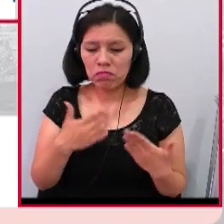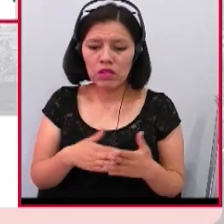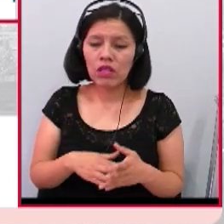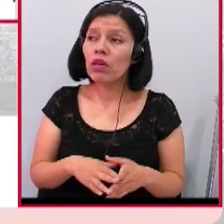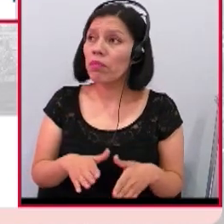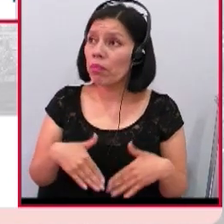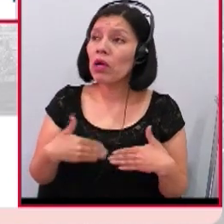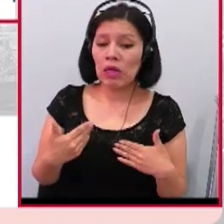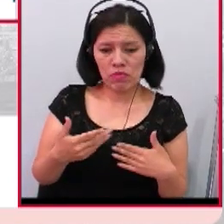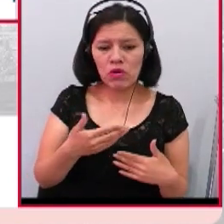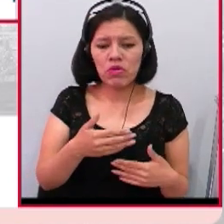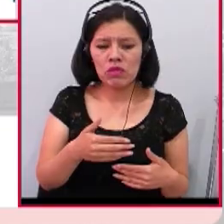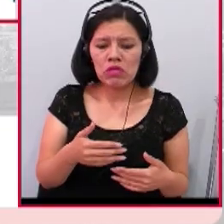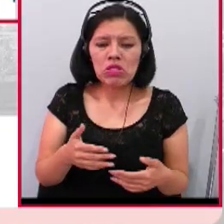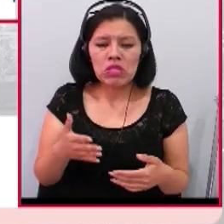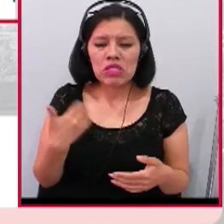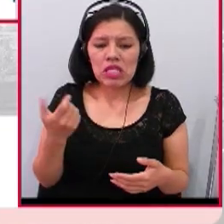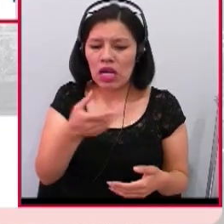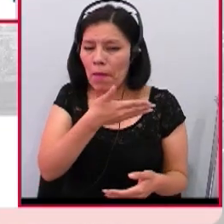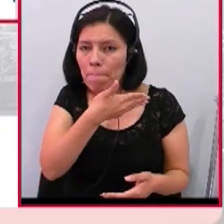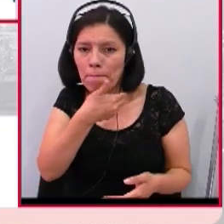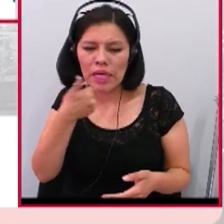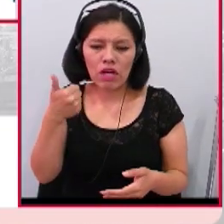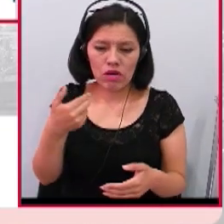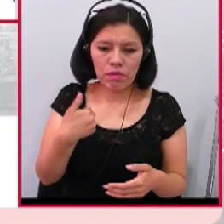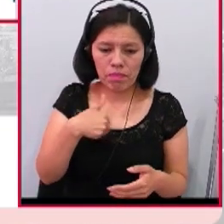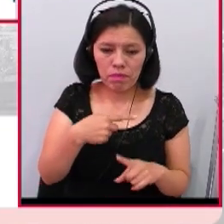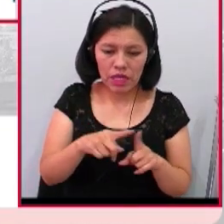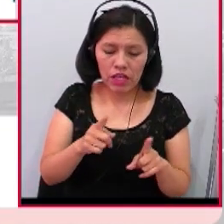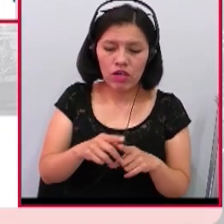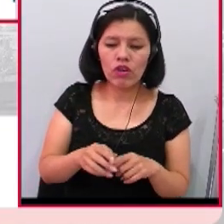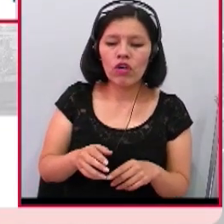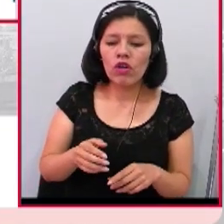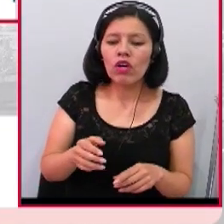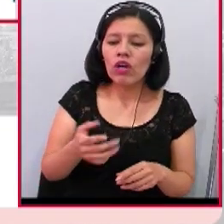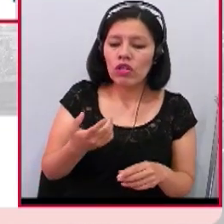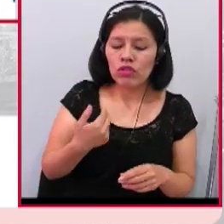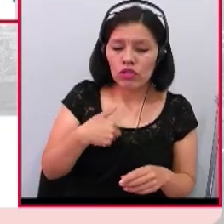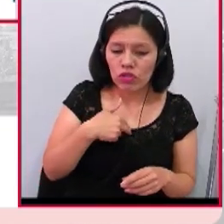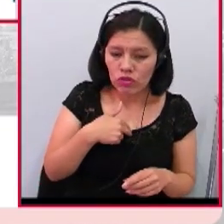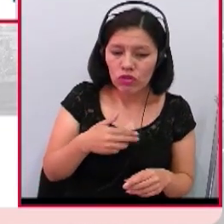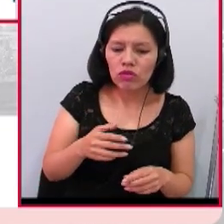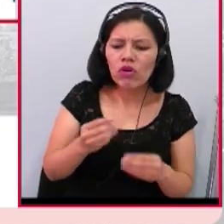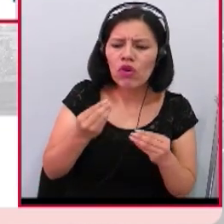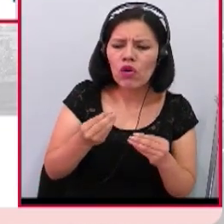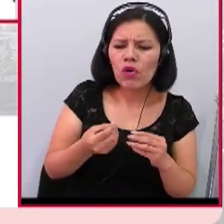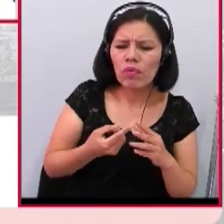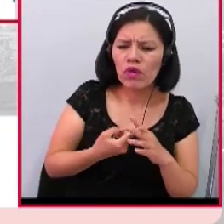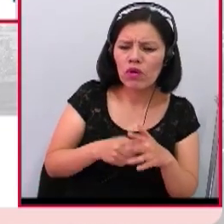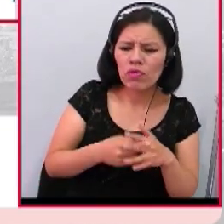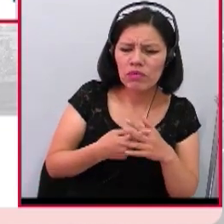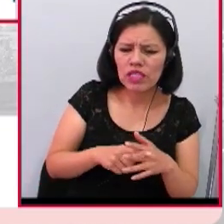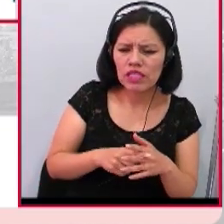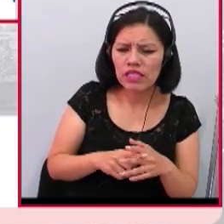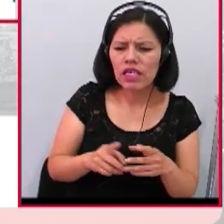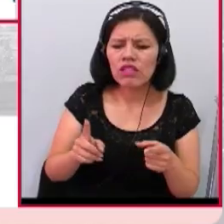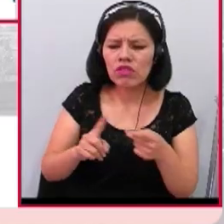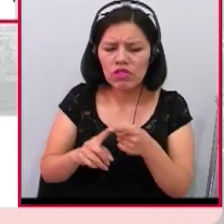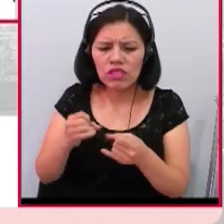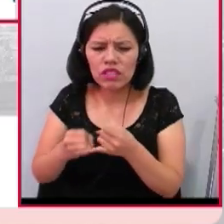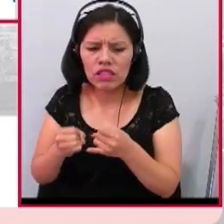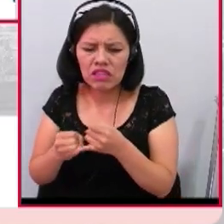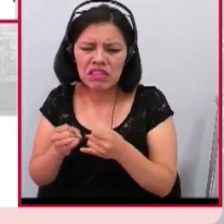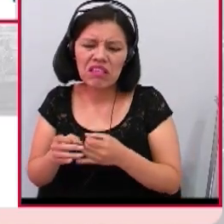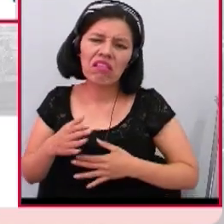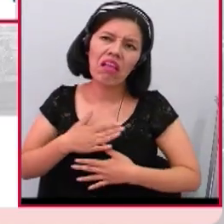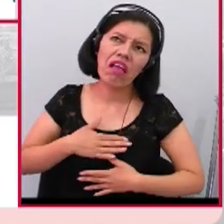podemos ser los mejores, pero la obtención del récord de producción comienza donde uno termina con la conformidad. Y definitivamente acá en Sador, Perú, o en la